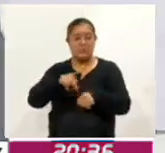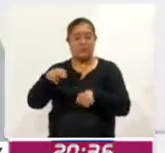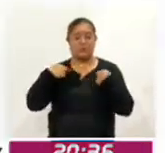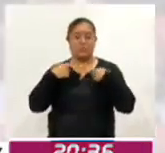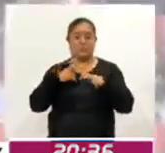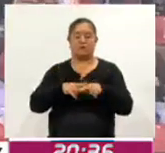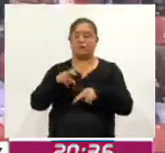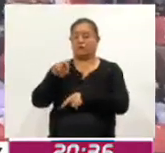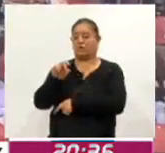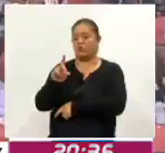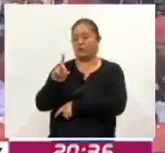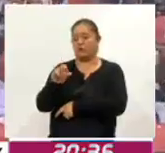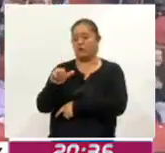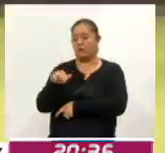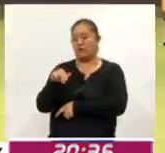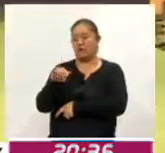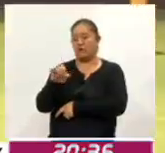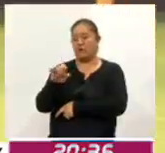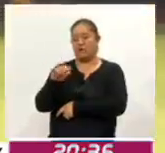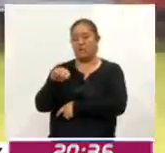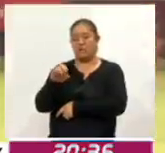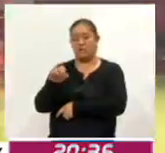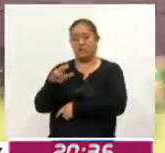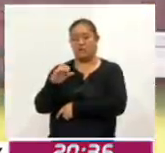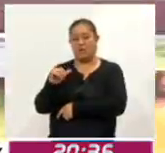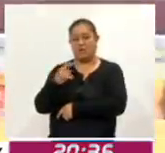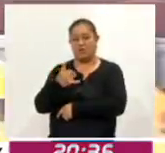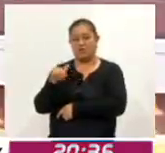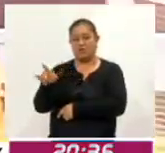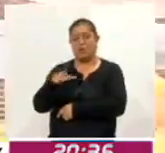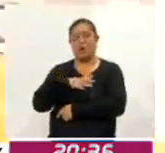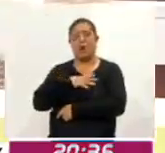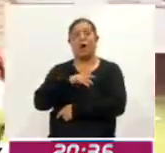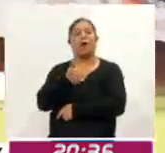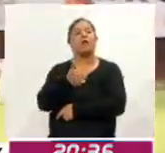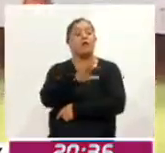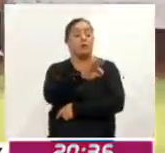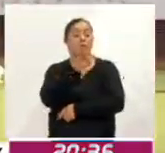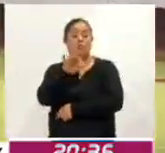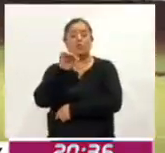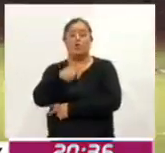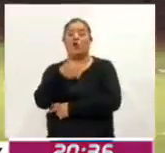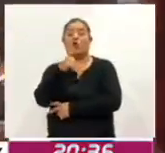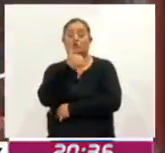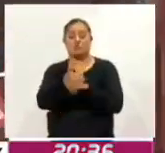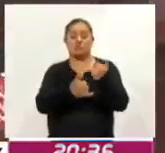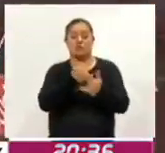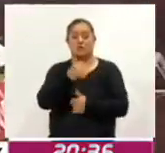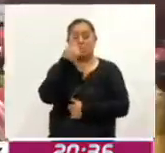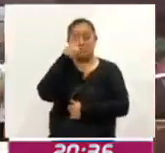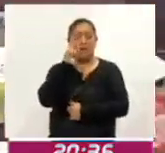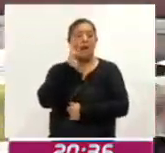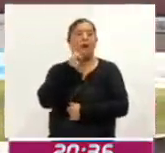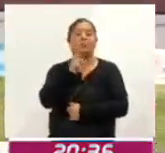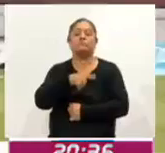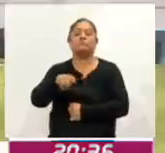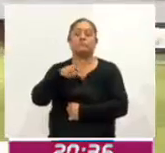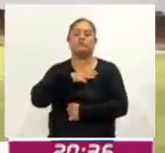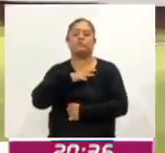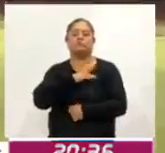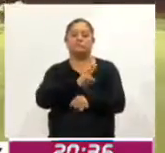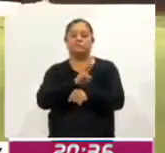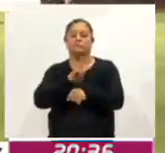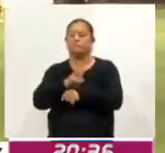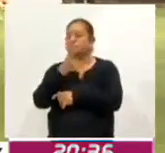Moncayo. En esta copa darán oportunidad a 11 jugadores sobresalientes para participar en un filtro de visorías que realizará el